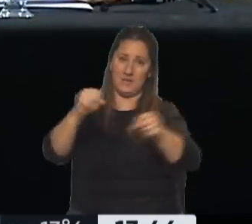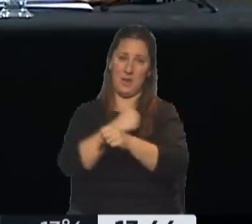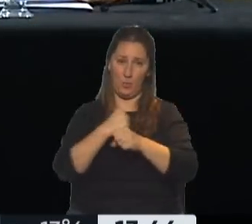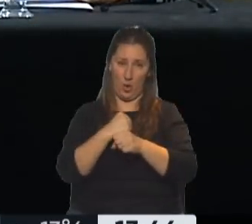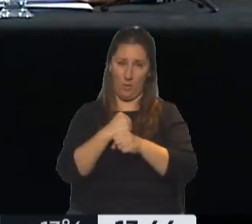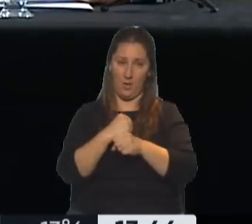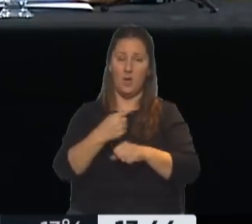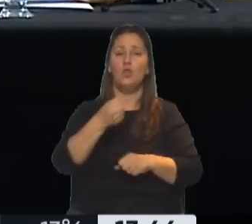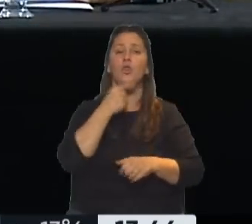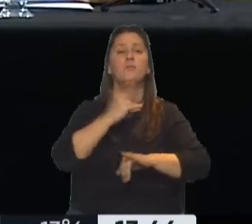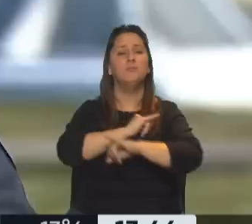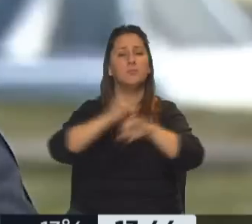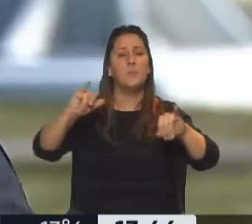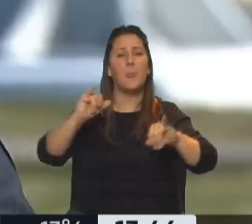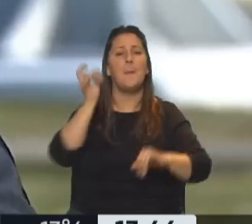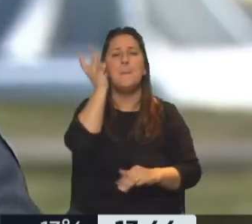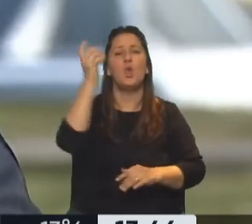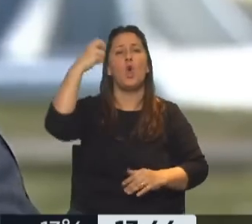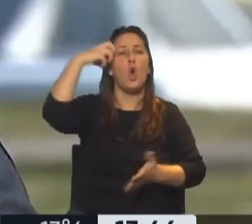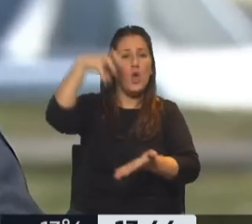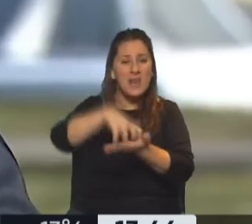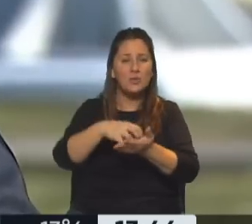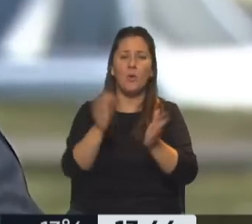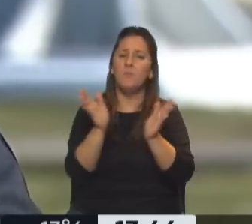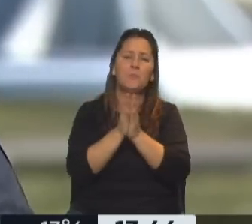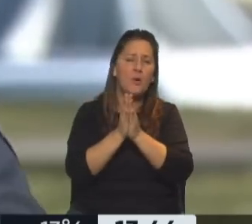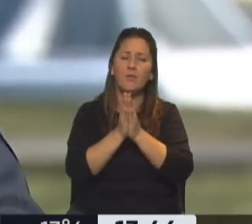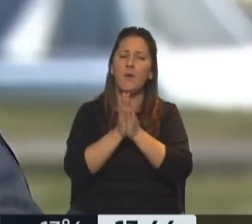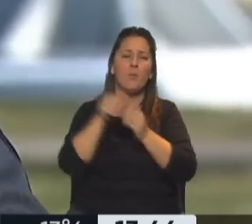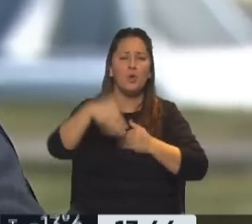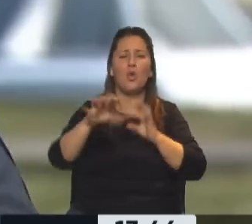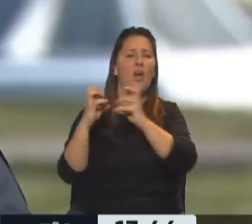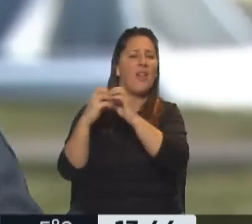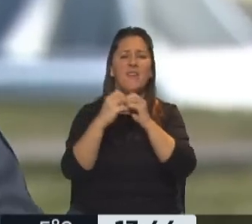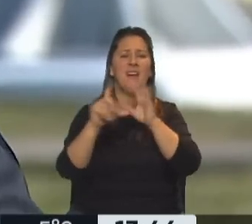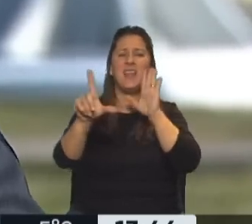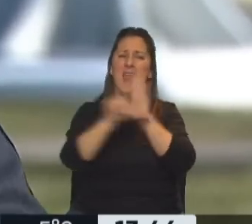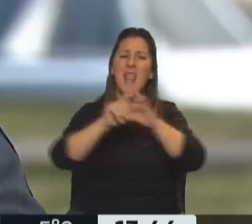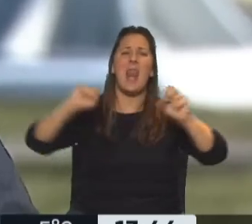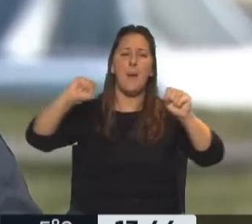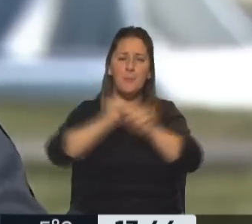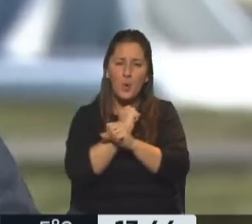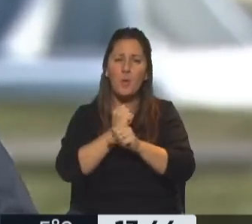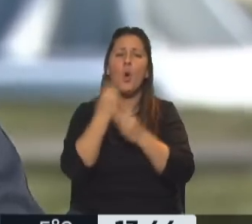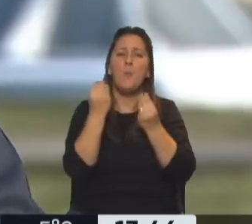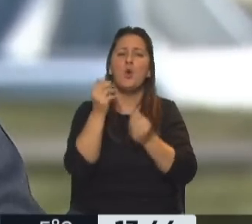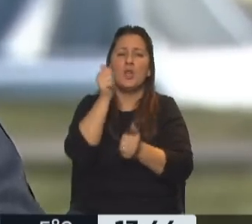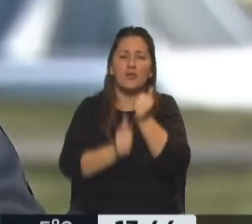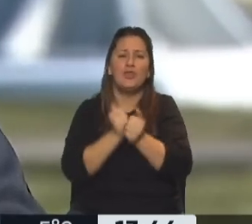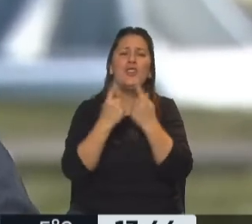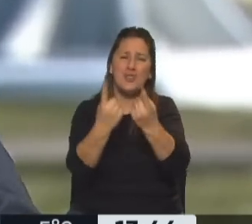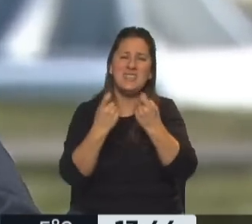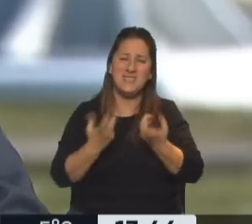quiero decir desde aquí, públicamente, que le pido al Congreso de la Nación que cuanto antes debata esa ley, la saque, porque Rosario lo